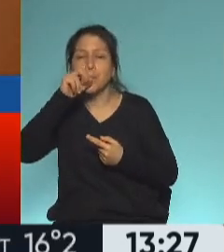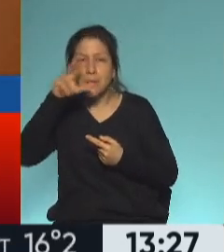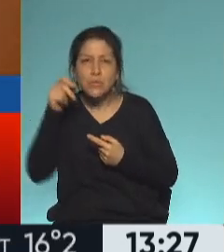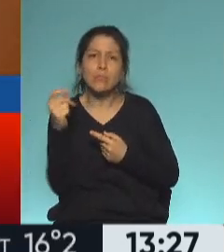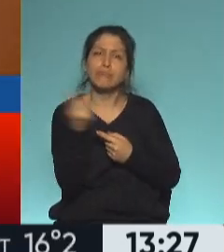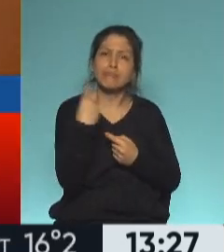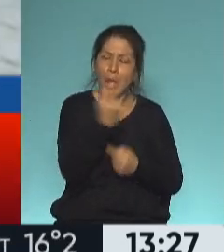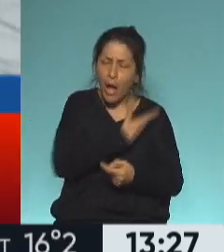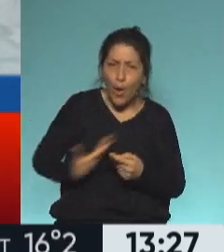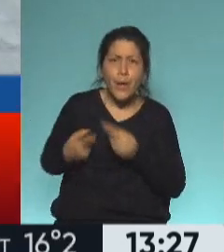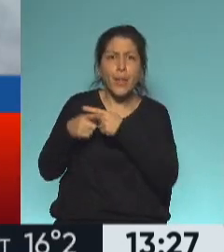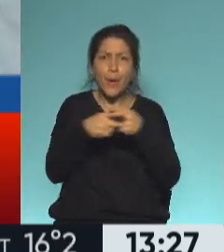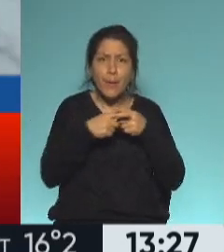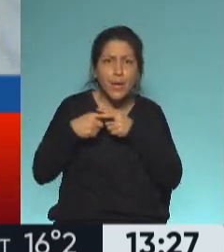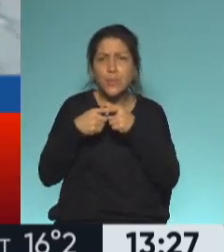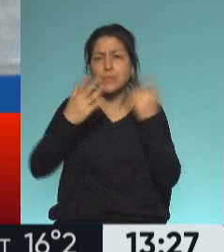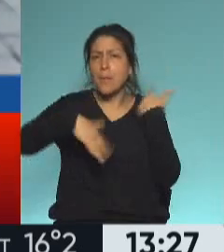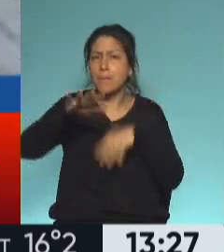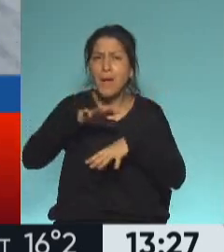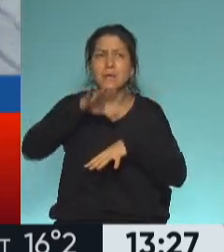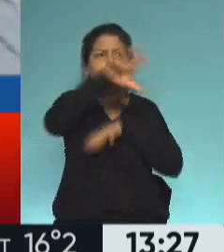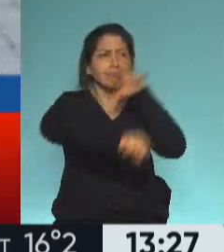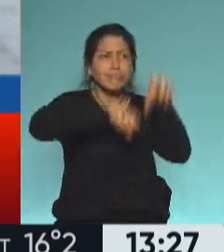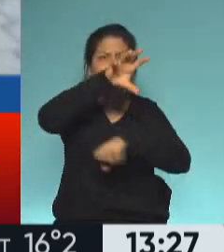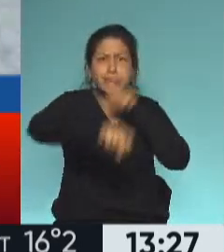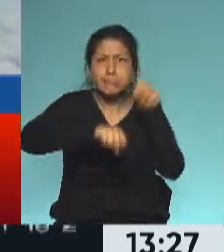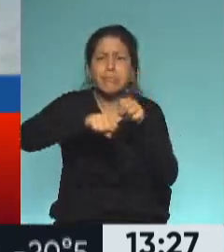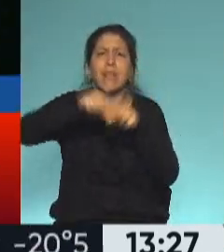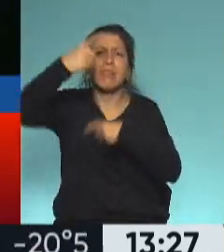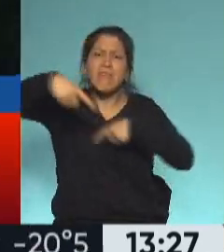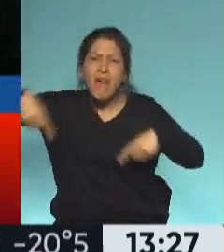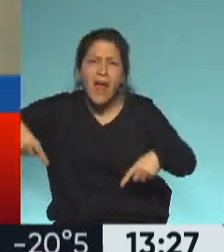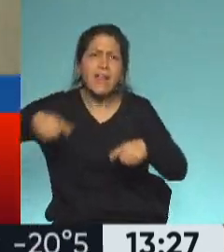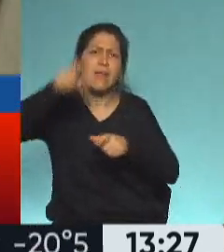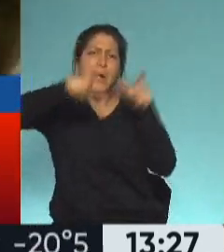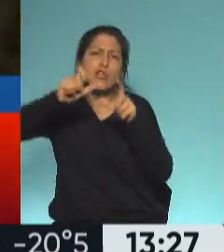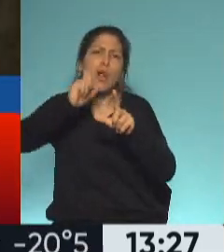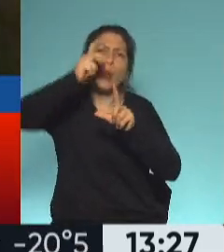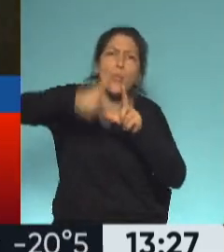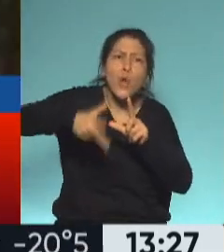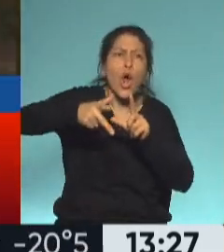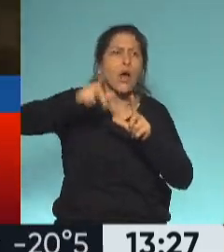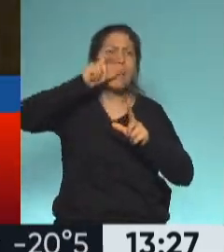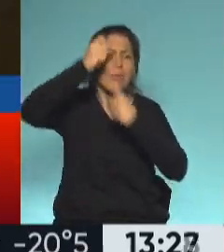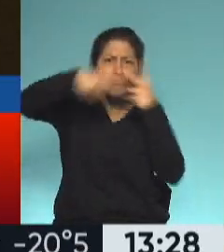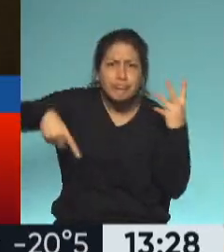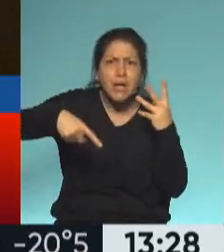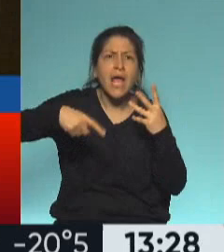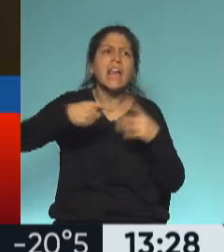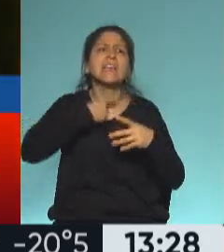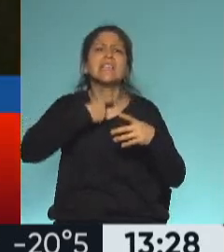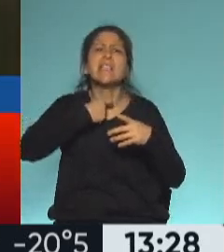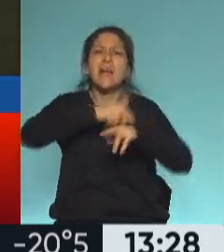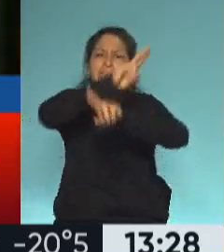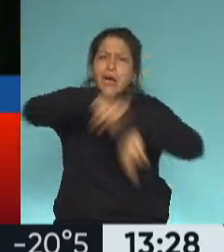gobierno bielorruso se dedicó a detener y procesar a blogueros y activistas pro-democracia en un intento por eliminar todas las voces